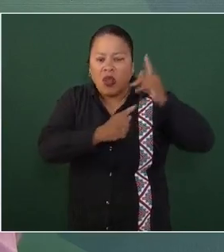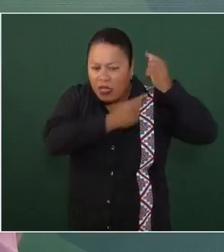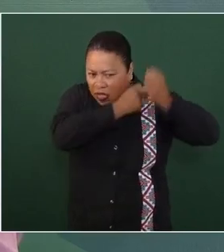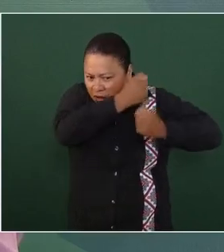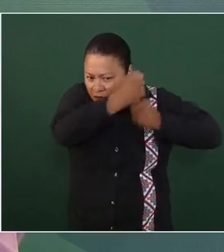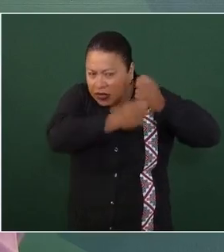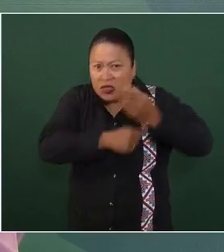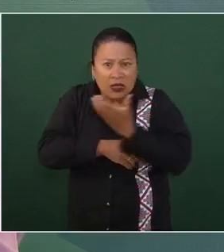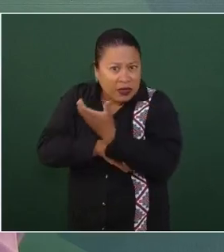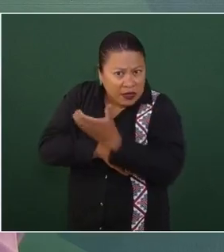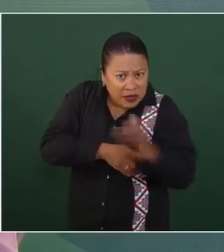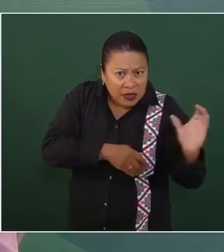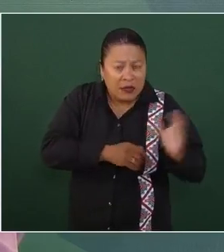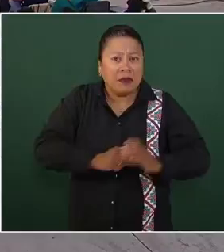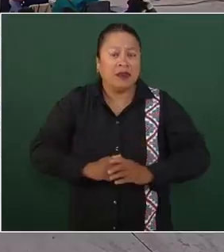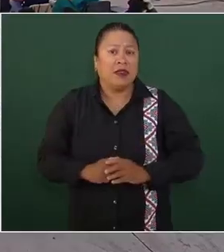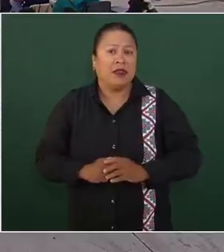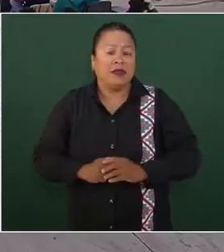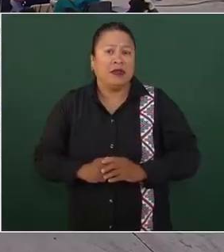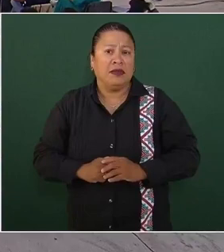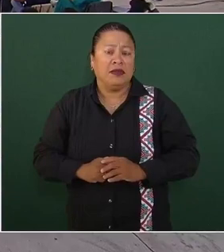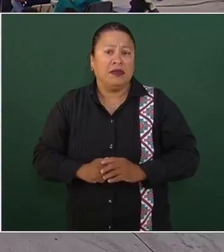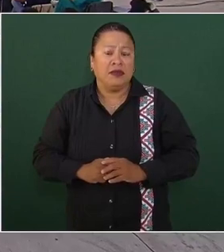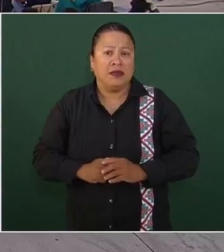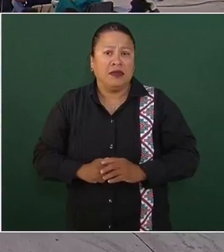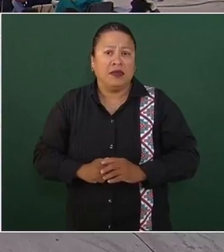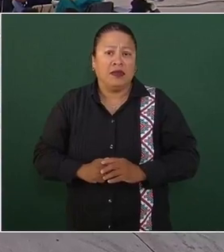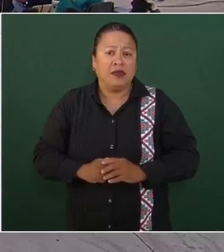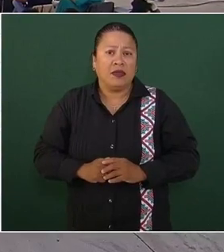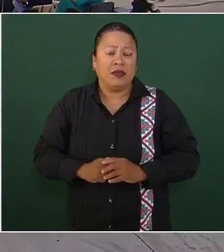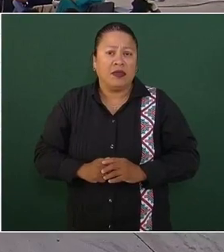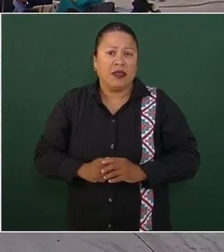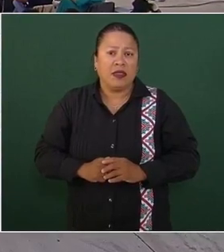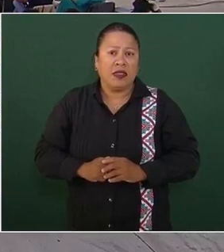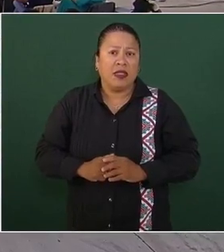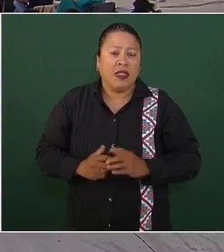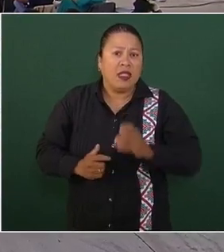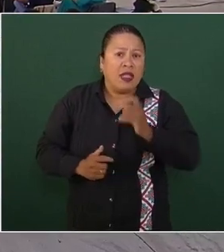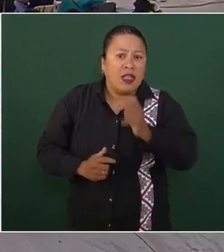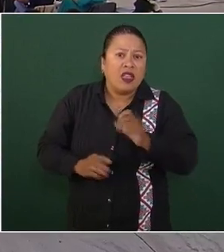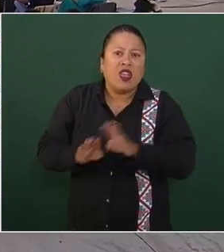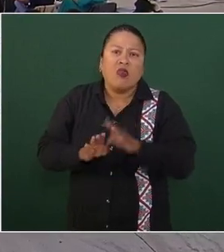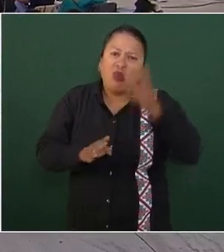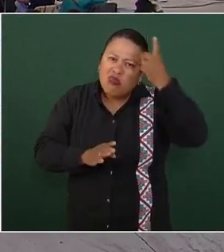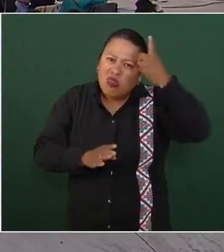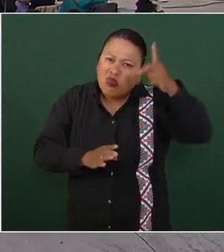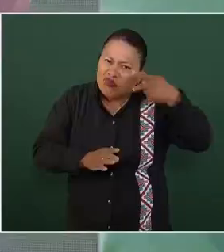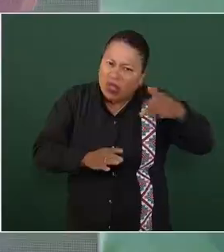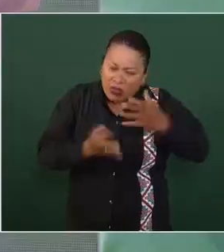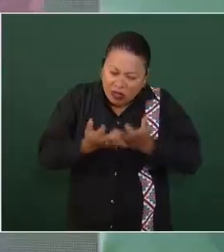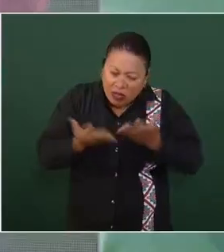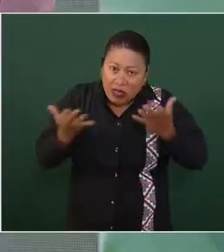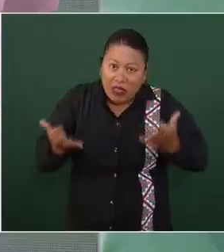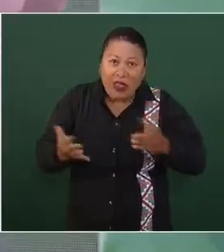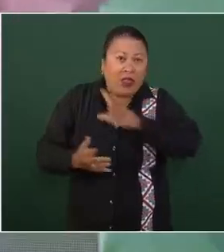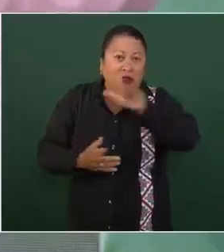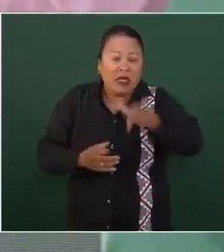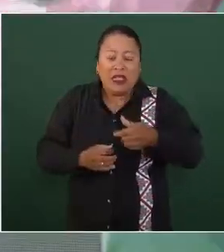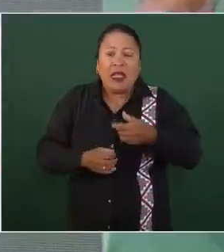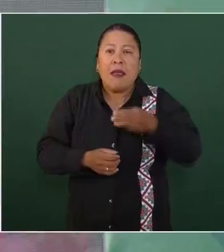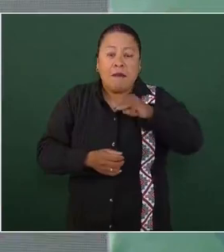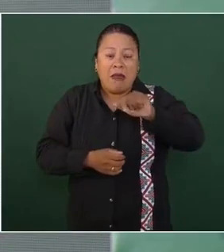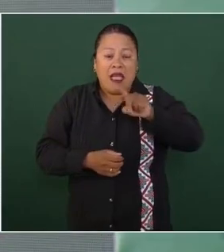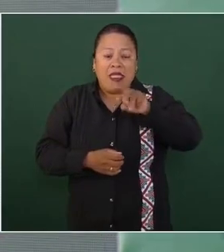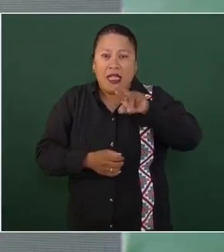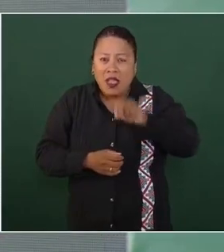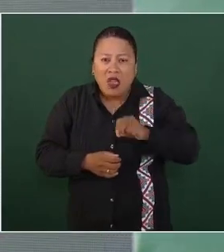agraria la forma de tenencia de la tierra entonces llega Madero no entiende